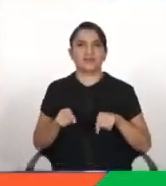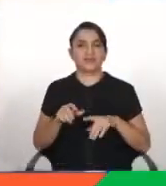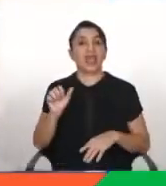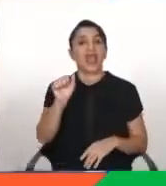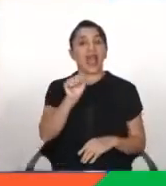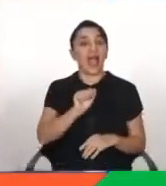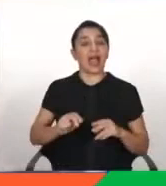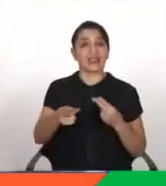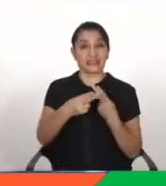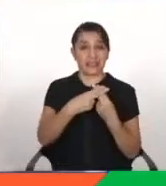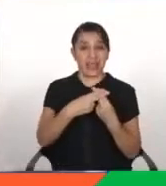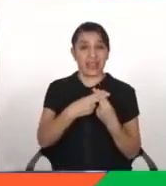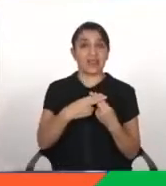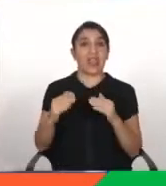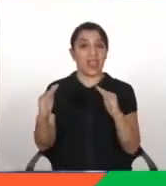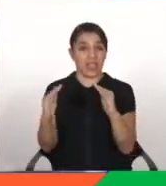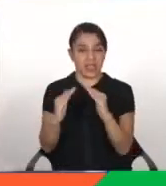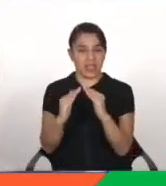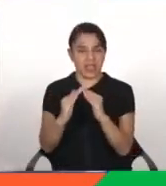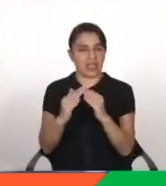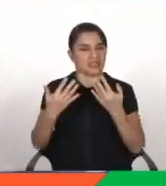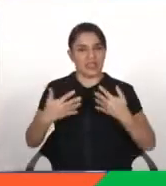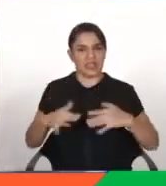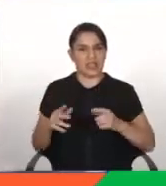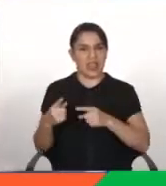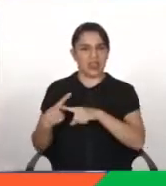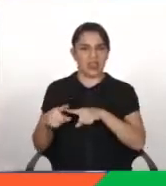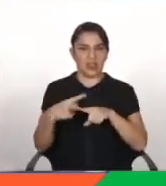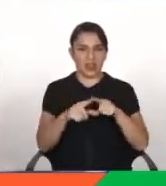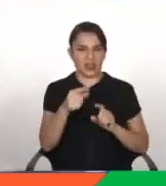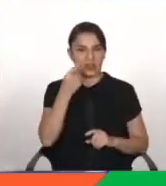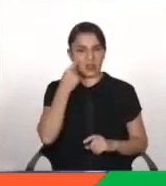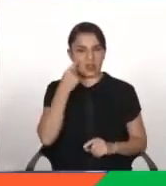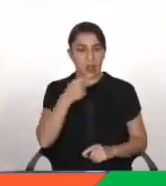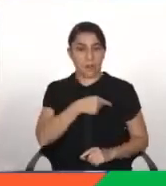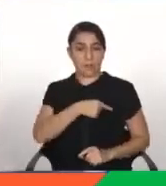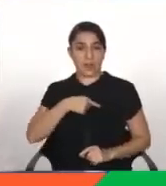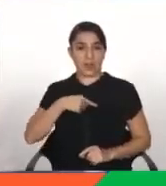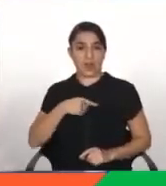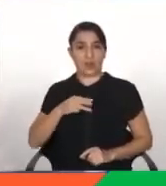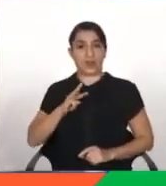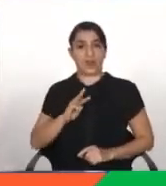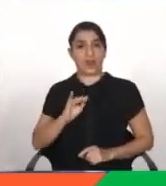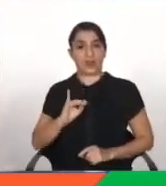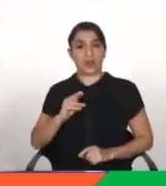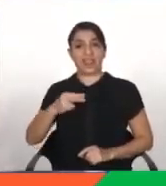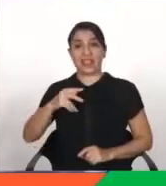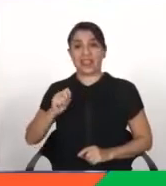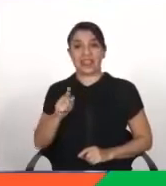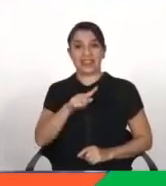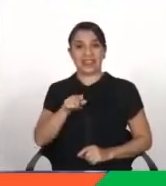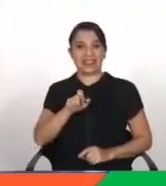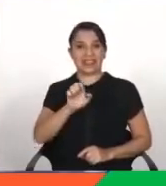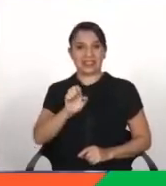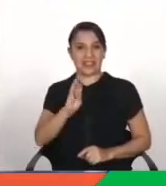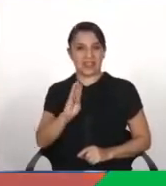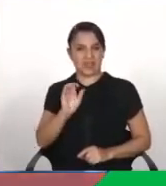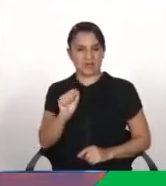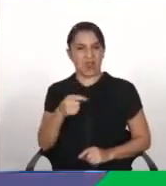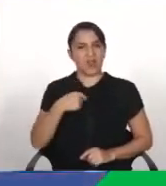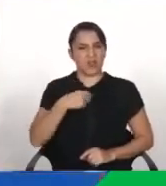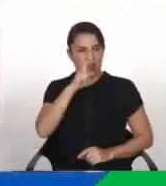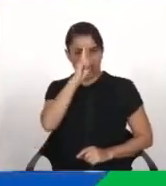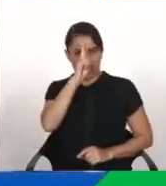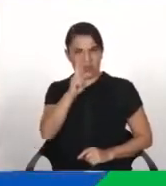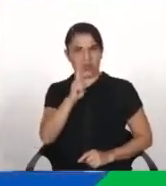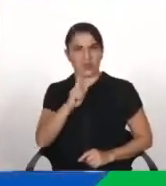casa. Y bueno, ya varios me conocen, mi nombre es Wikiseba, aunque me llamo Sebastián, pero mi canal es Wikiseba, y tengo el honor de tener